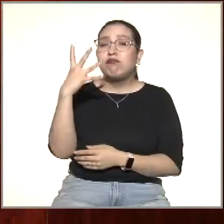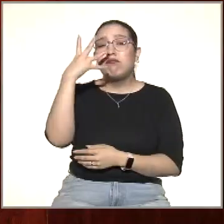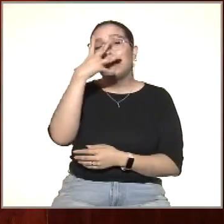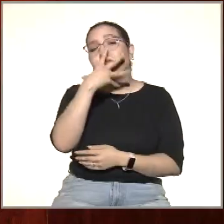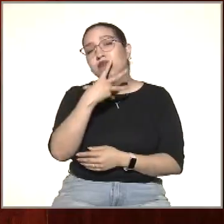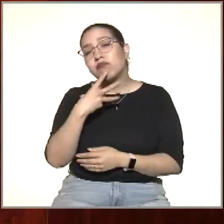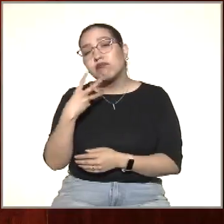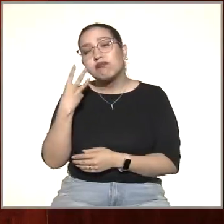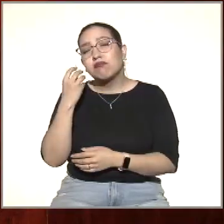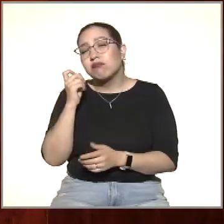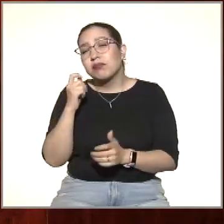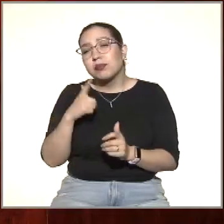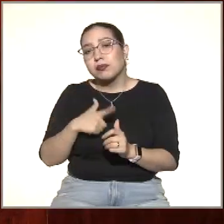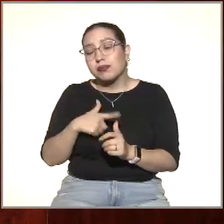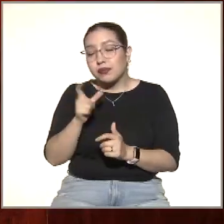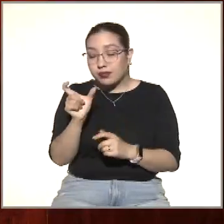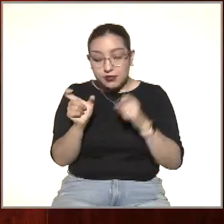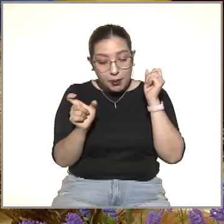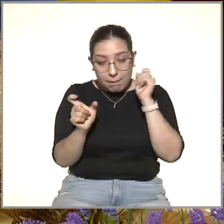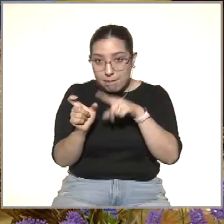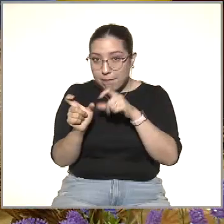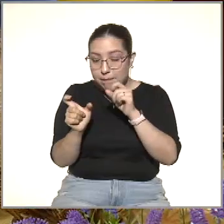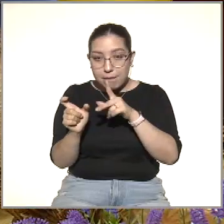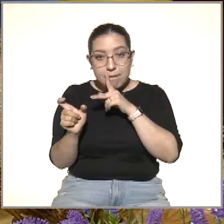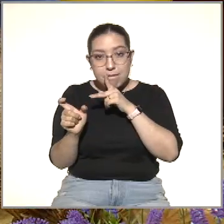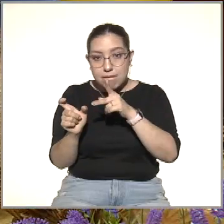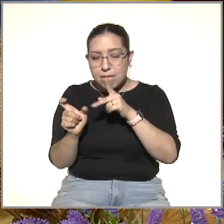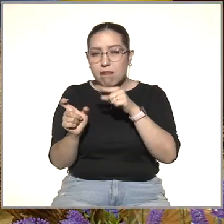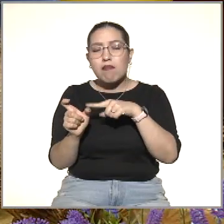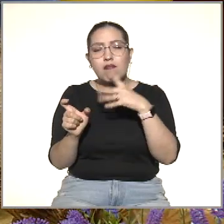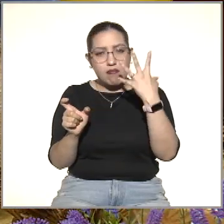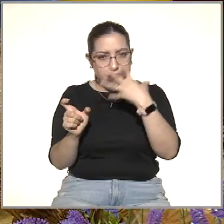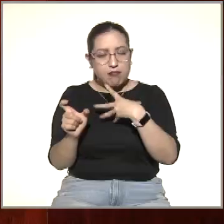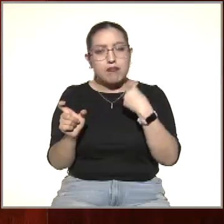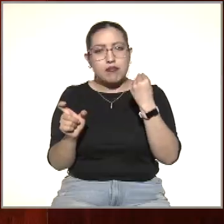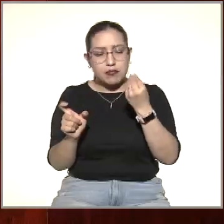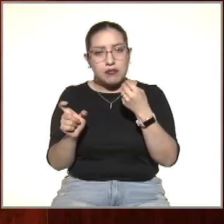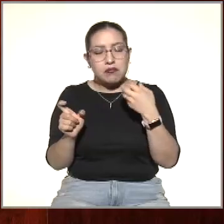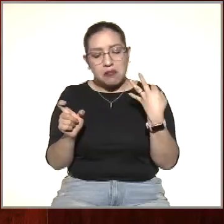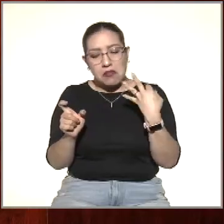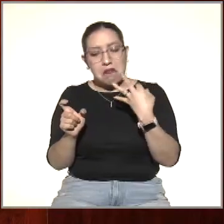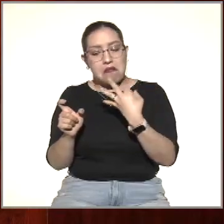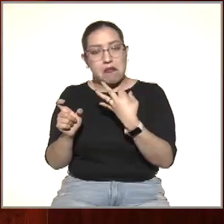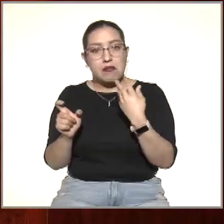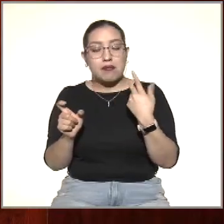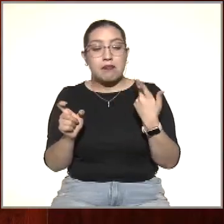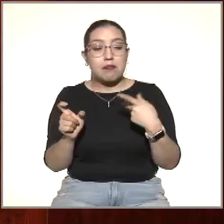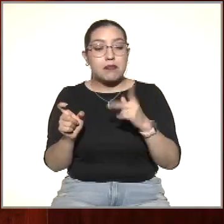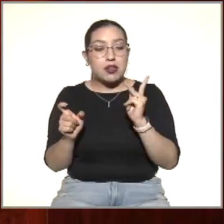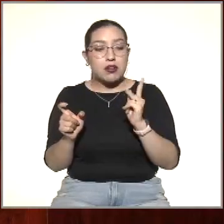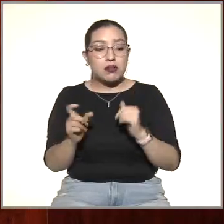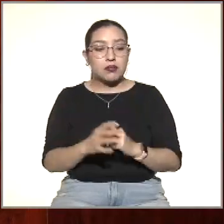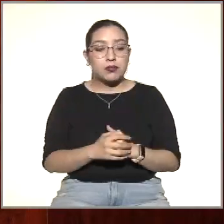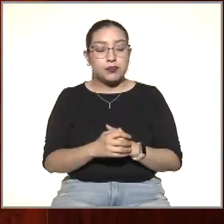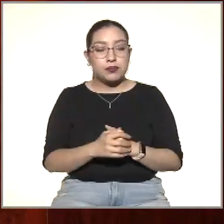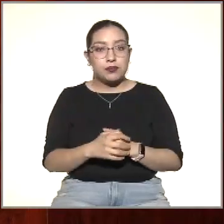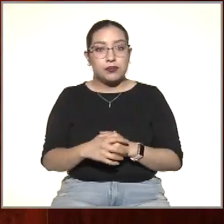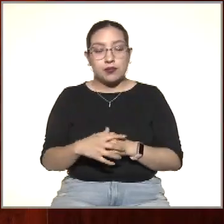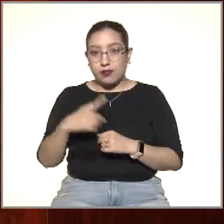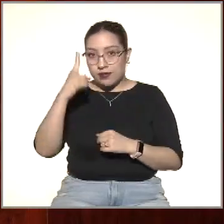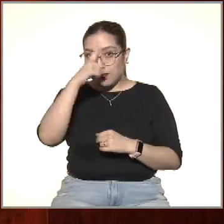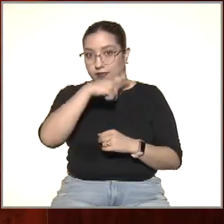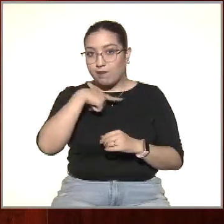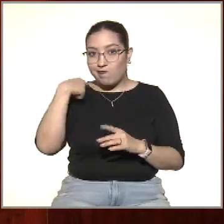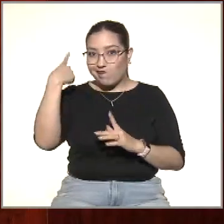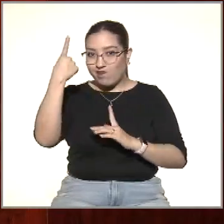incluso el significado de la misma palabra puede ser muy agradable, muy atractivo, el gesto